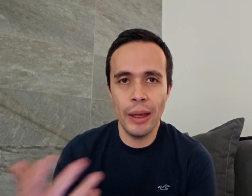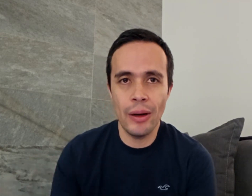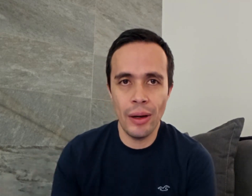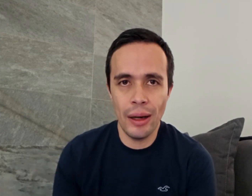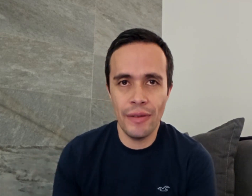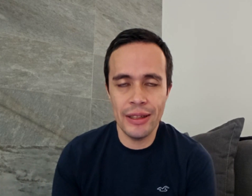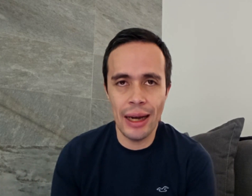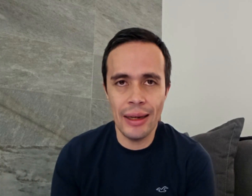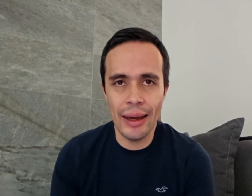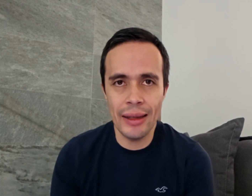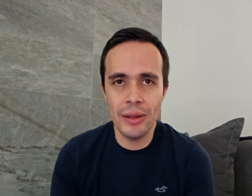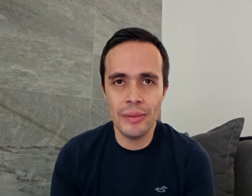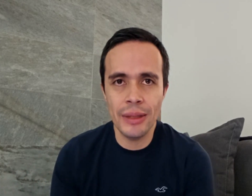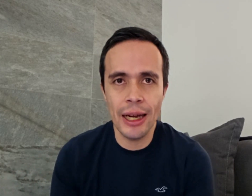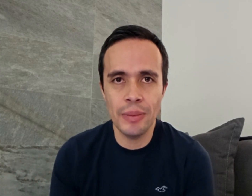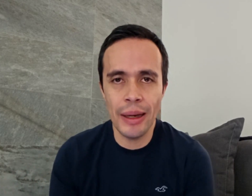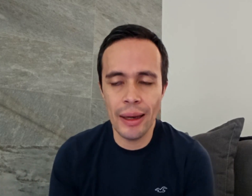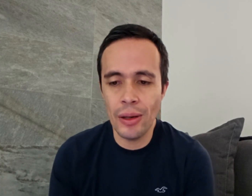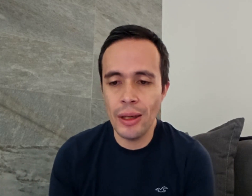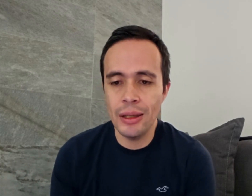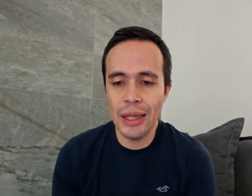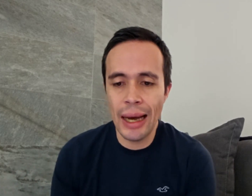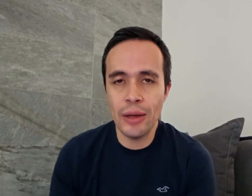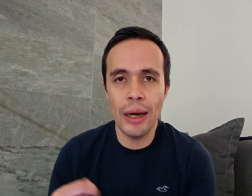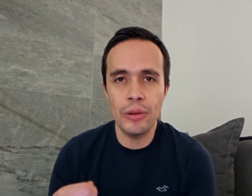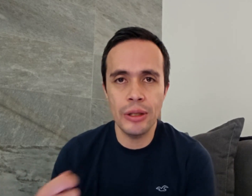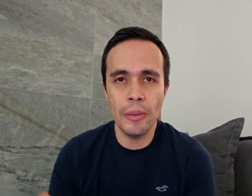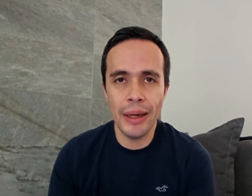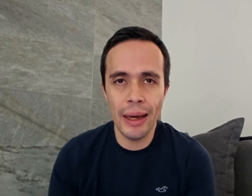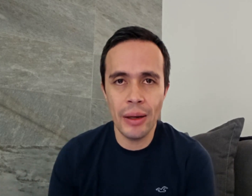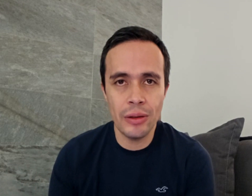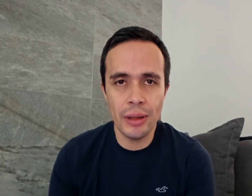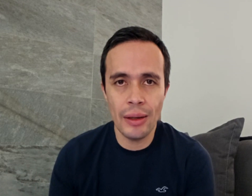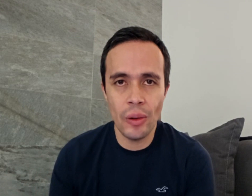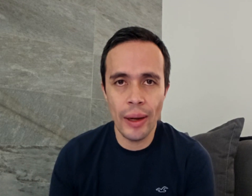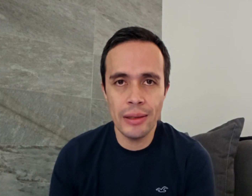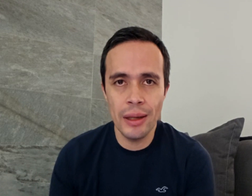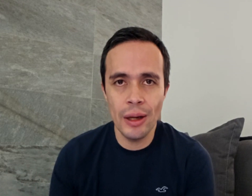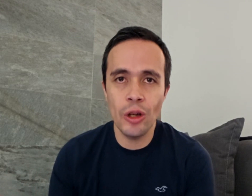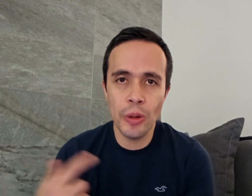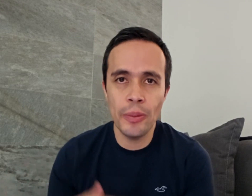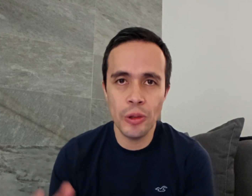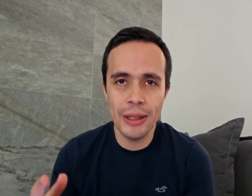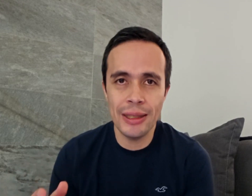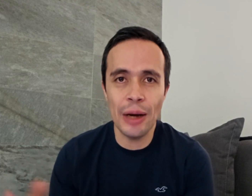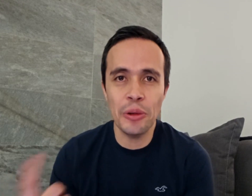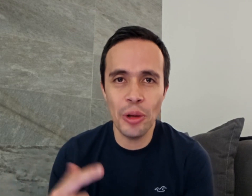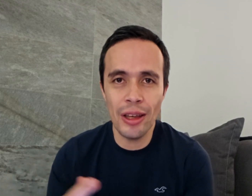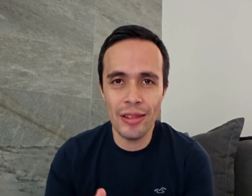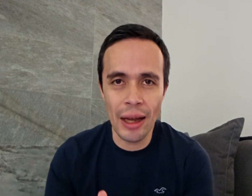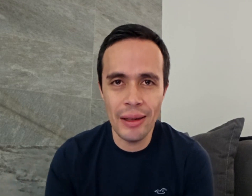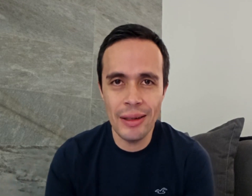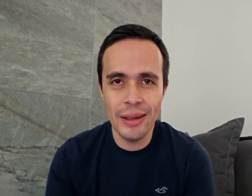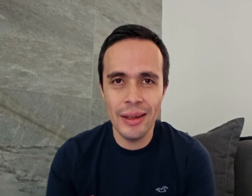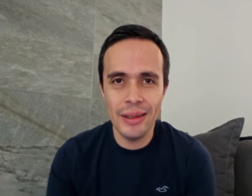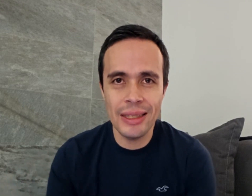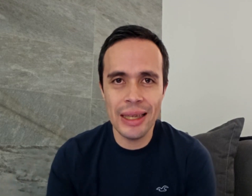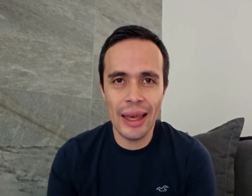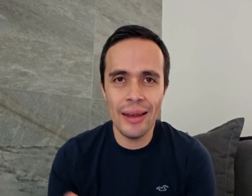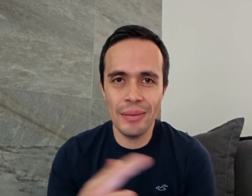lo explicó el fiscal Alejandro Gertz Manero, si hay una acusación penal en contra de un juez, los propios jueces